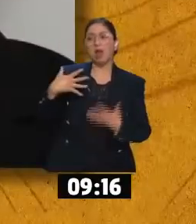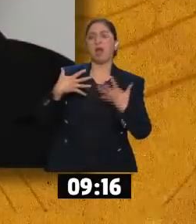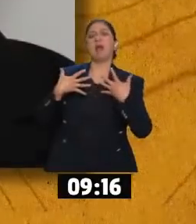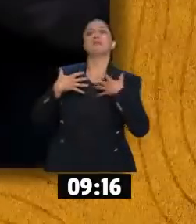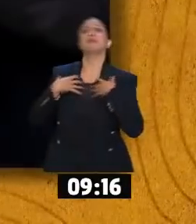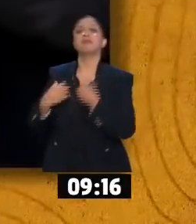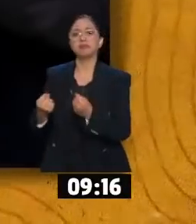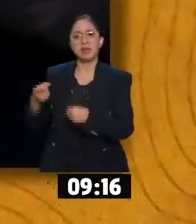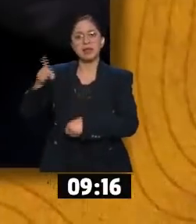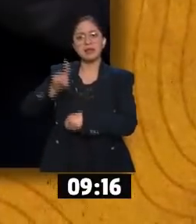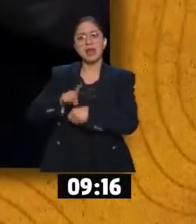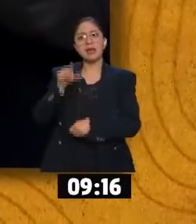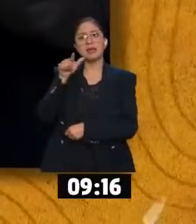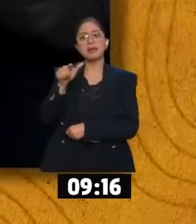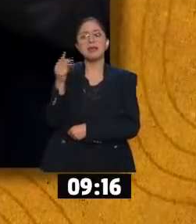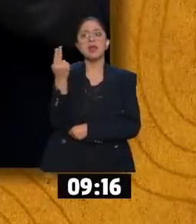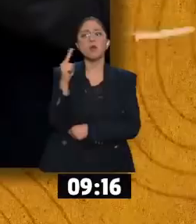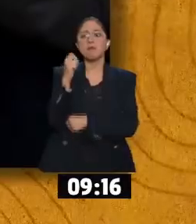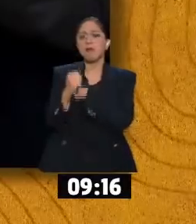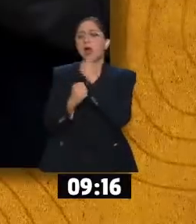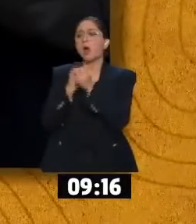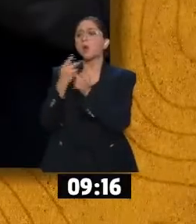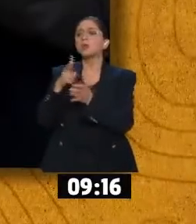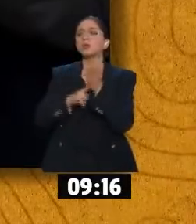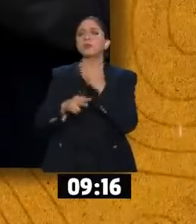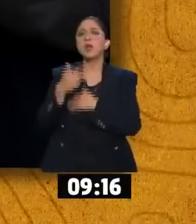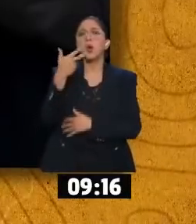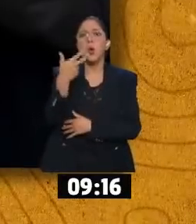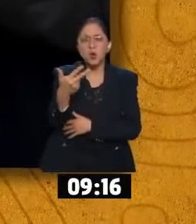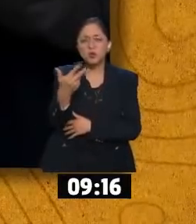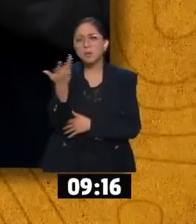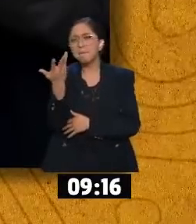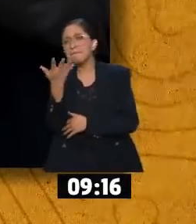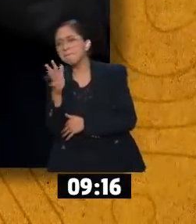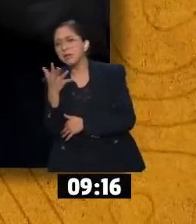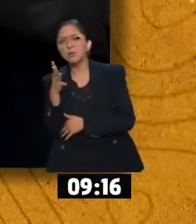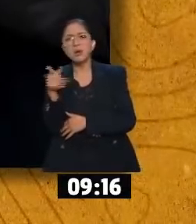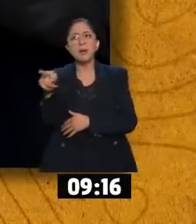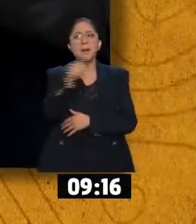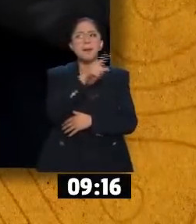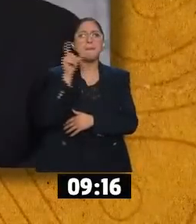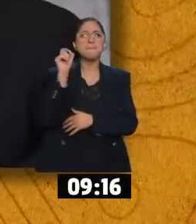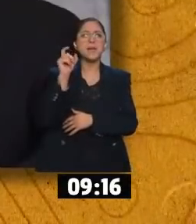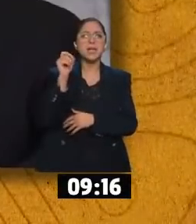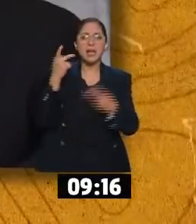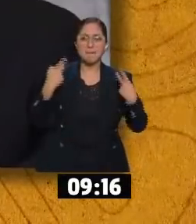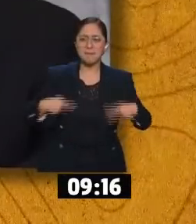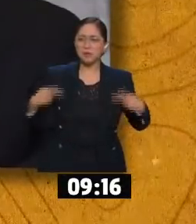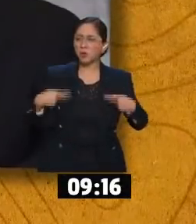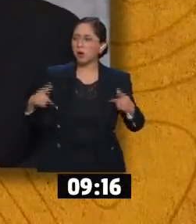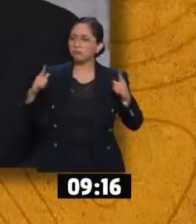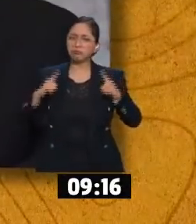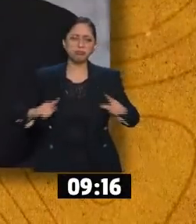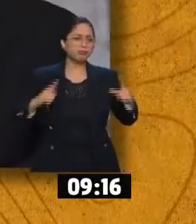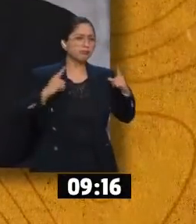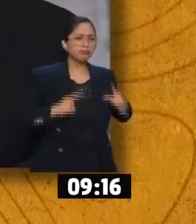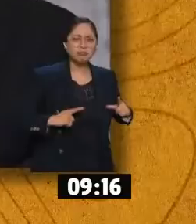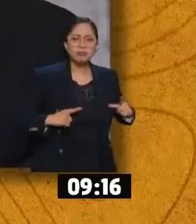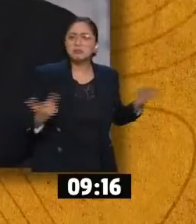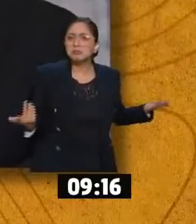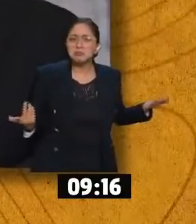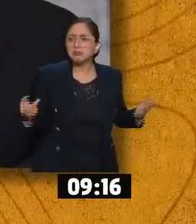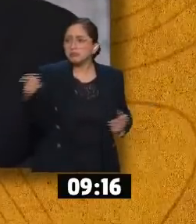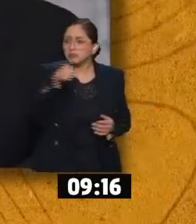arbitraria el 17 de noviembre del 2008 por al menos una veintena de agentes, quienes,